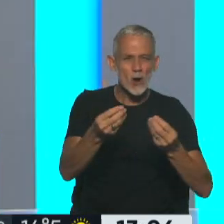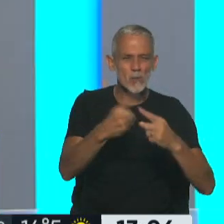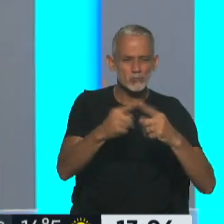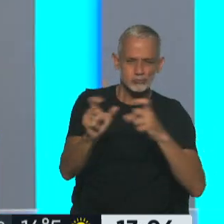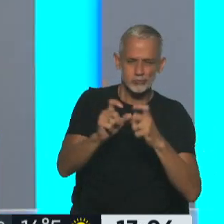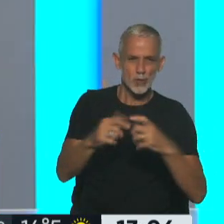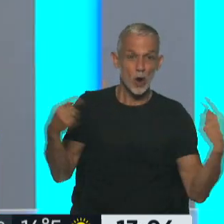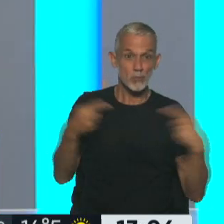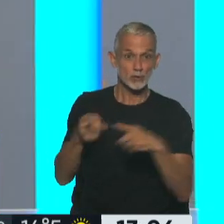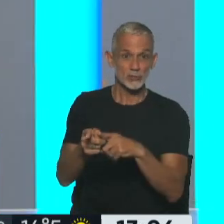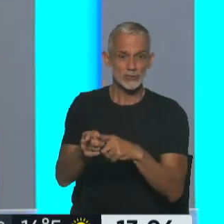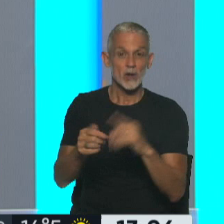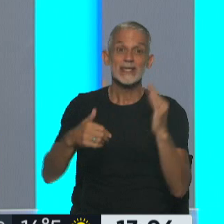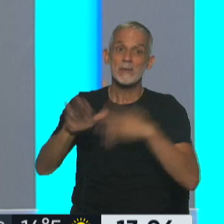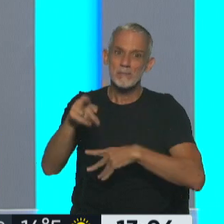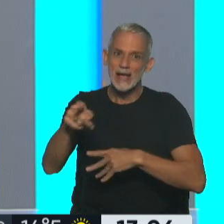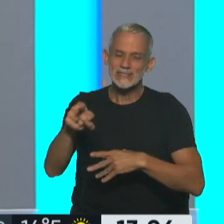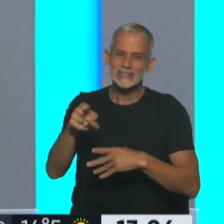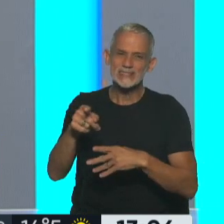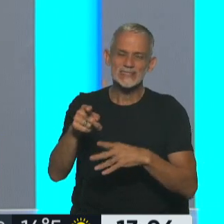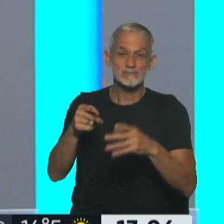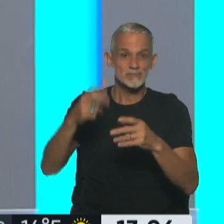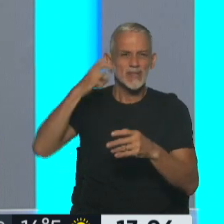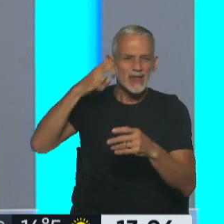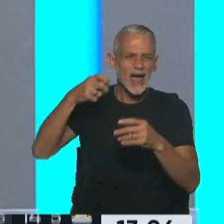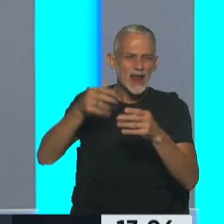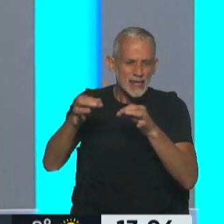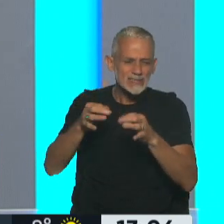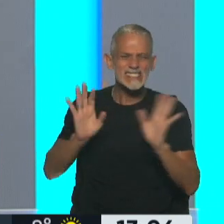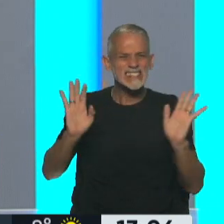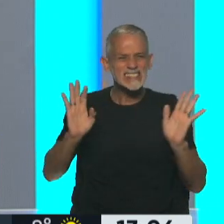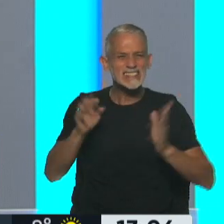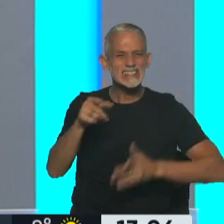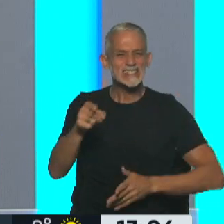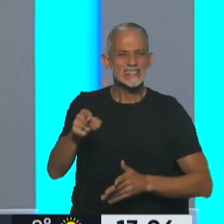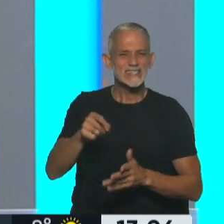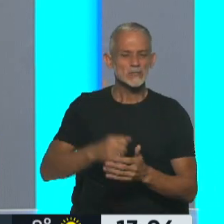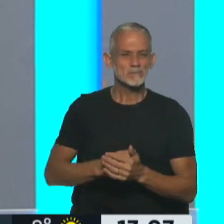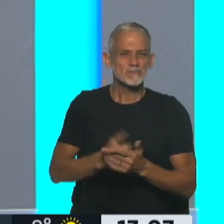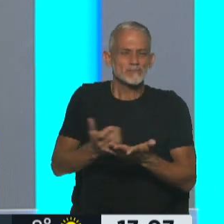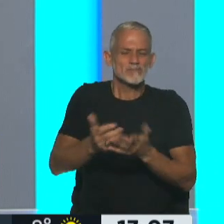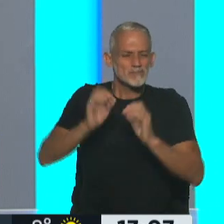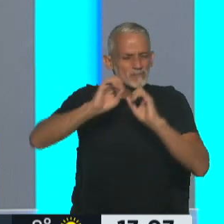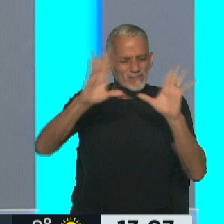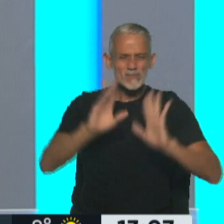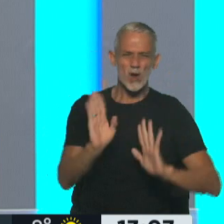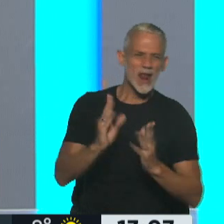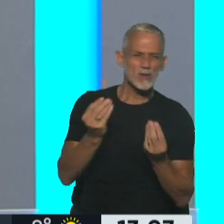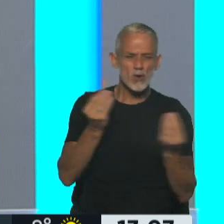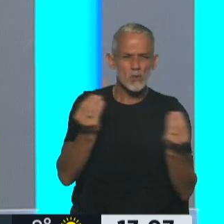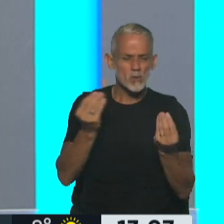la oposición y principalmente a la oposición dialoguista no le resultó, digamos, muy claro el hecho